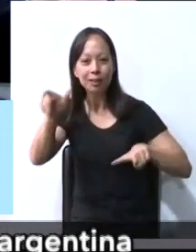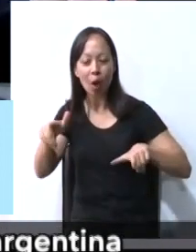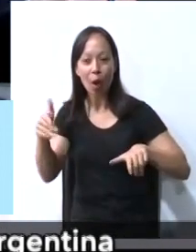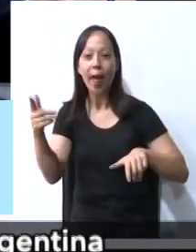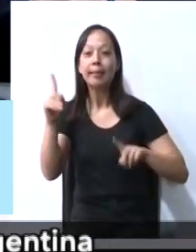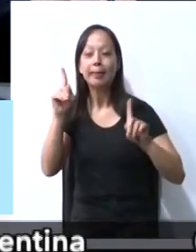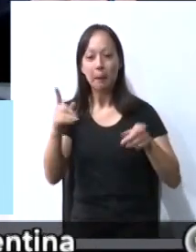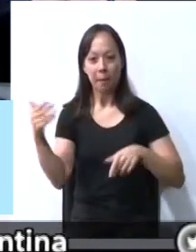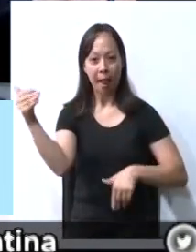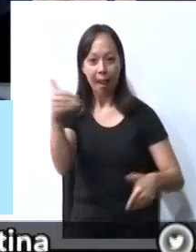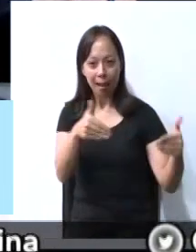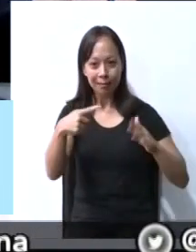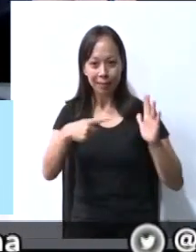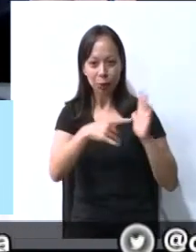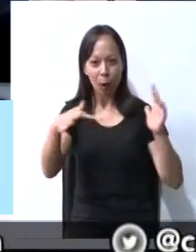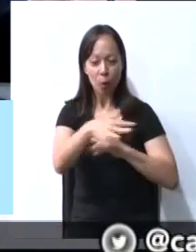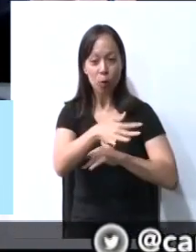mejor.